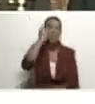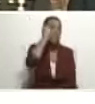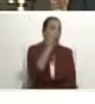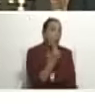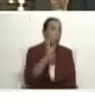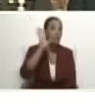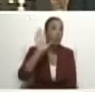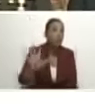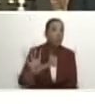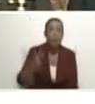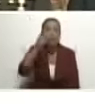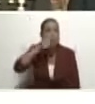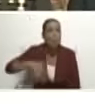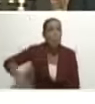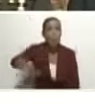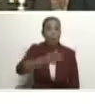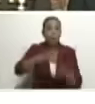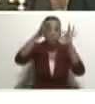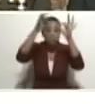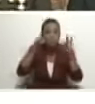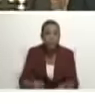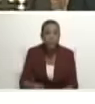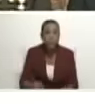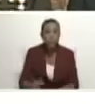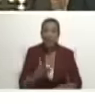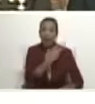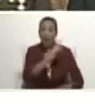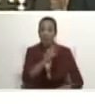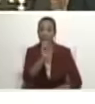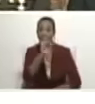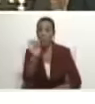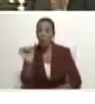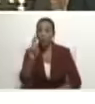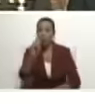Ayacucho. Este es el pueblo de Rafael Urdaneta.